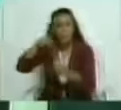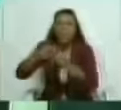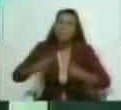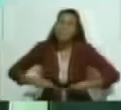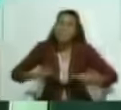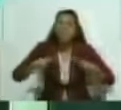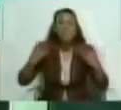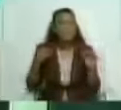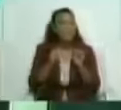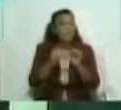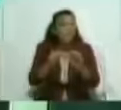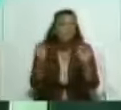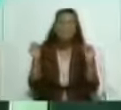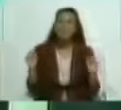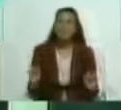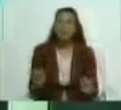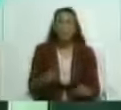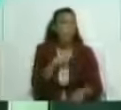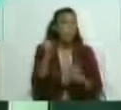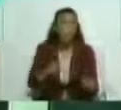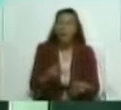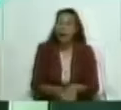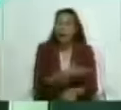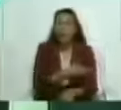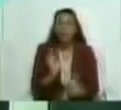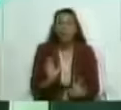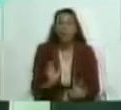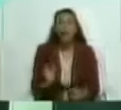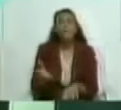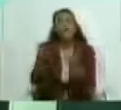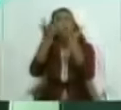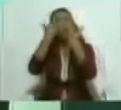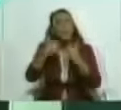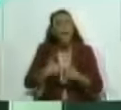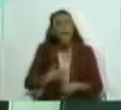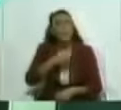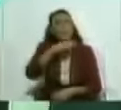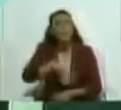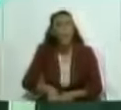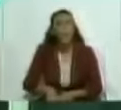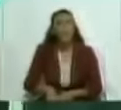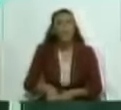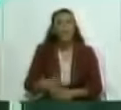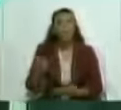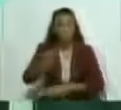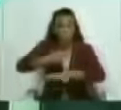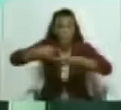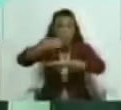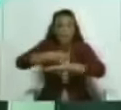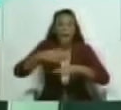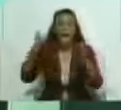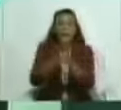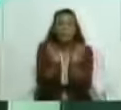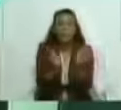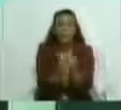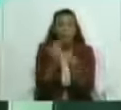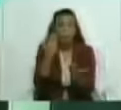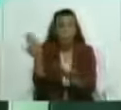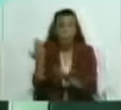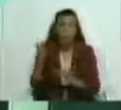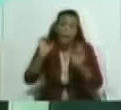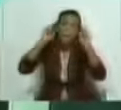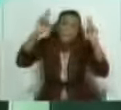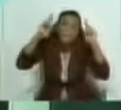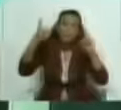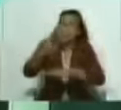madre. Seguimos, aquí vamos. Y me contaron un episodio. Yo aspiré a la gobernación del estado de Anzoátegui. Y